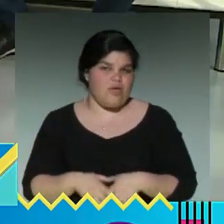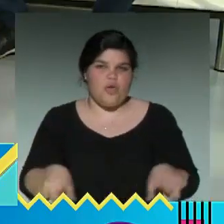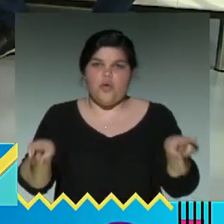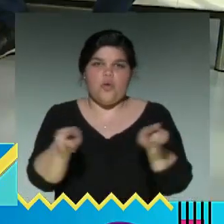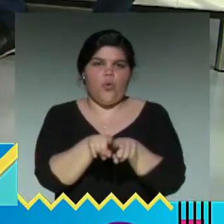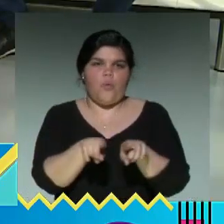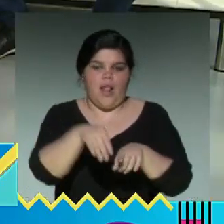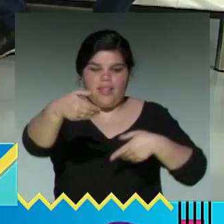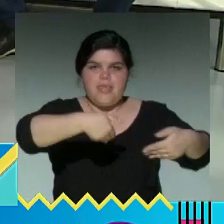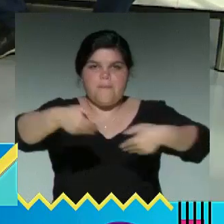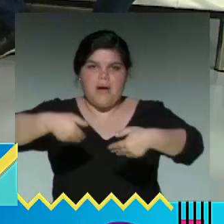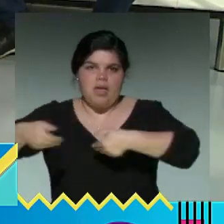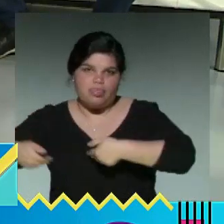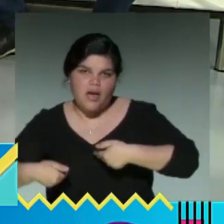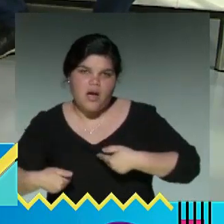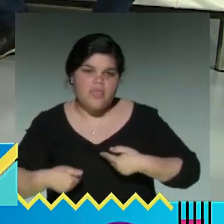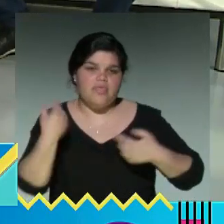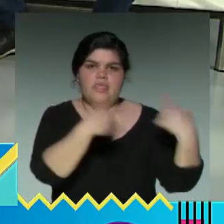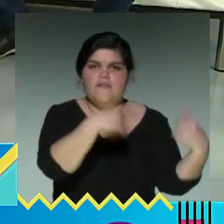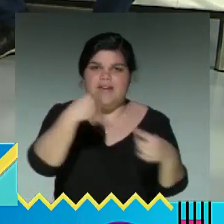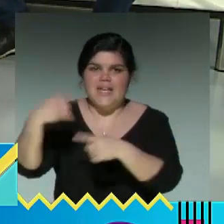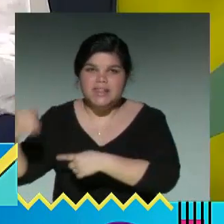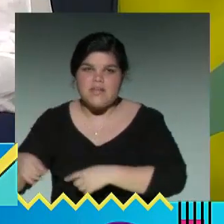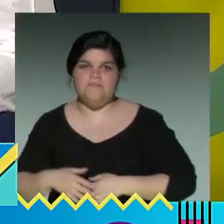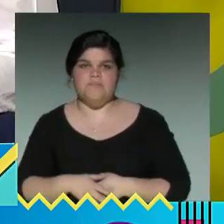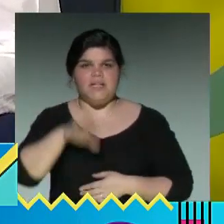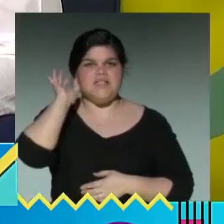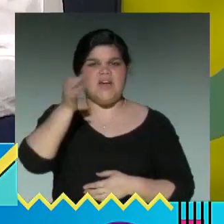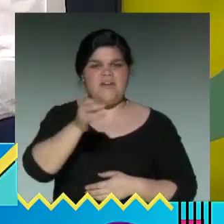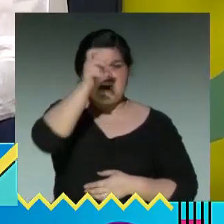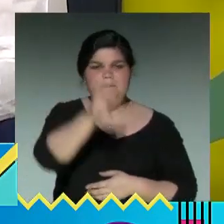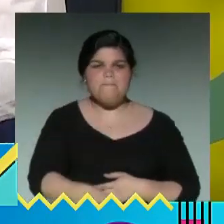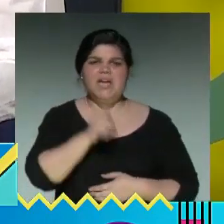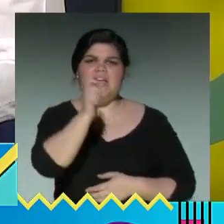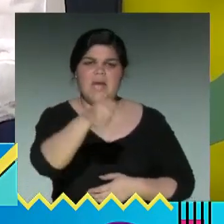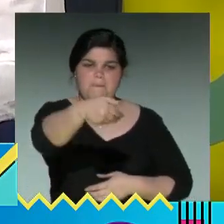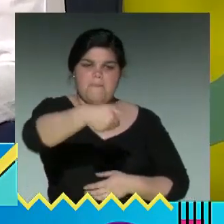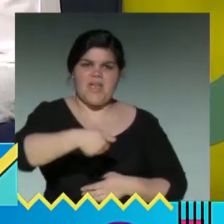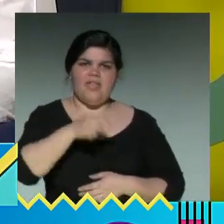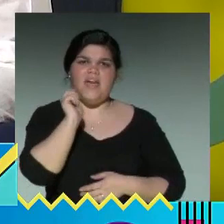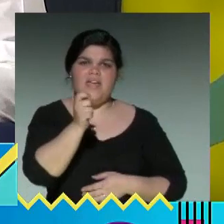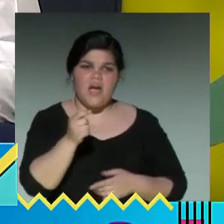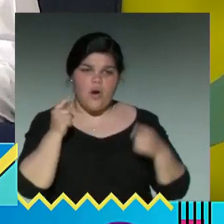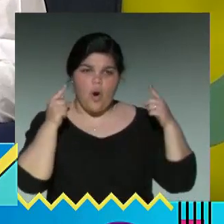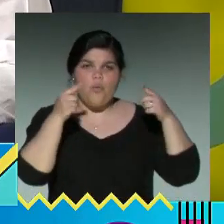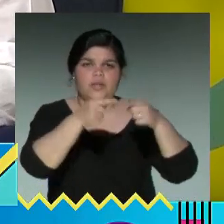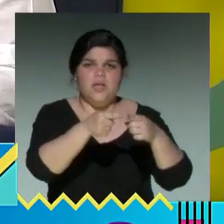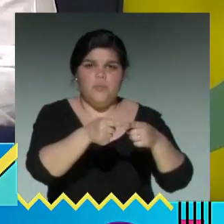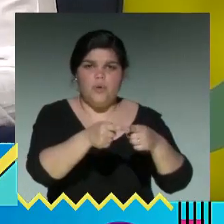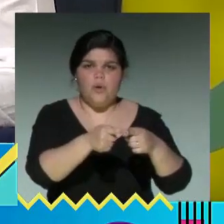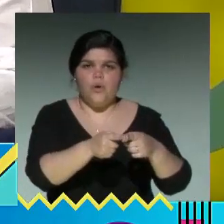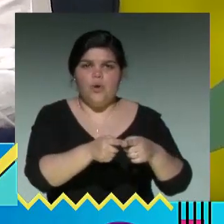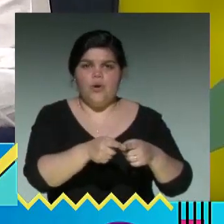las diría, pensémosla en función de cuál es el destinatario de esta política o de los instrumentos.